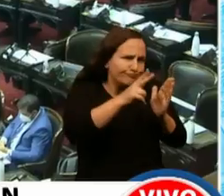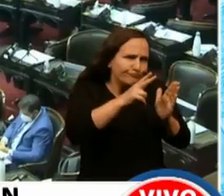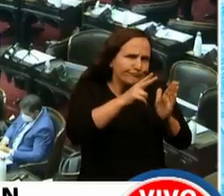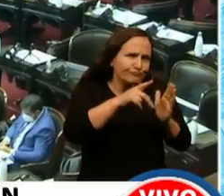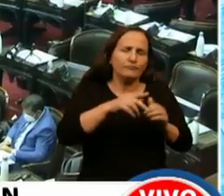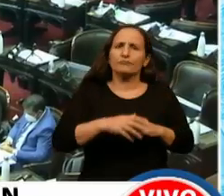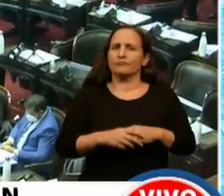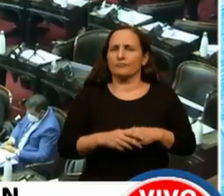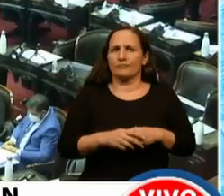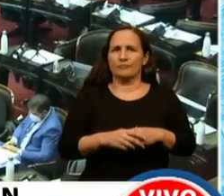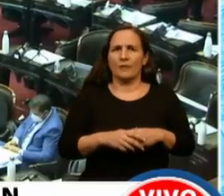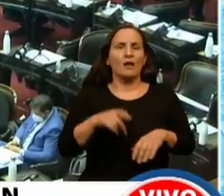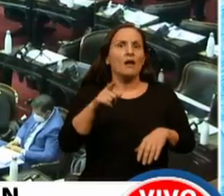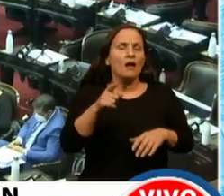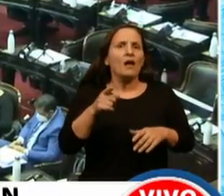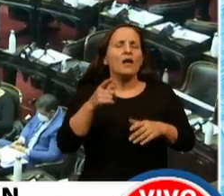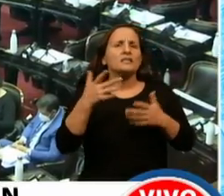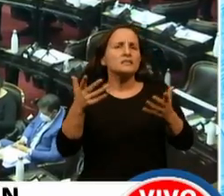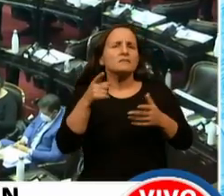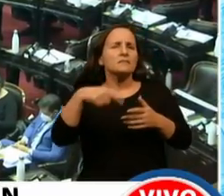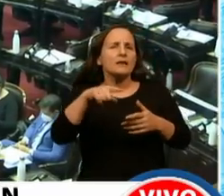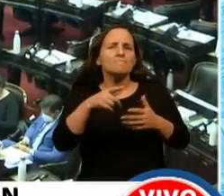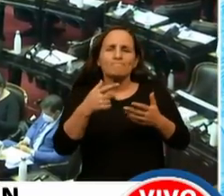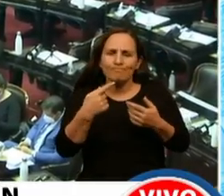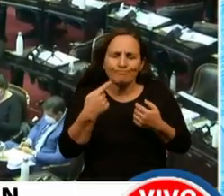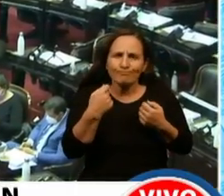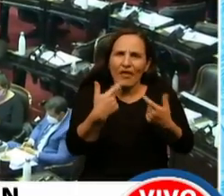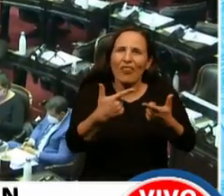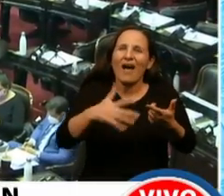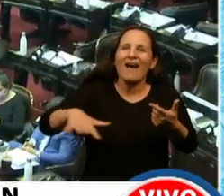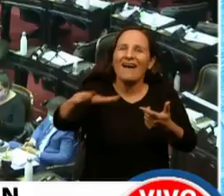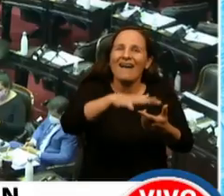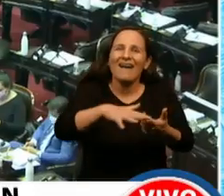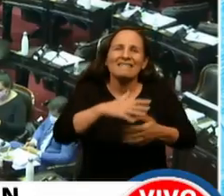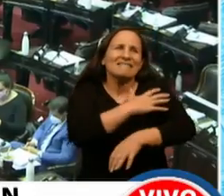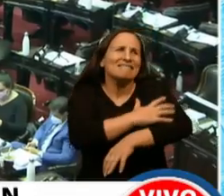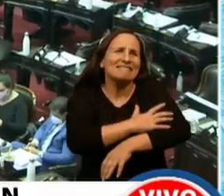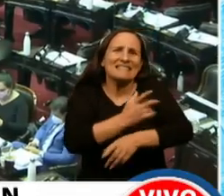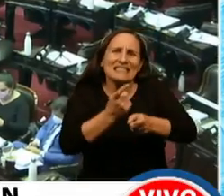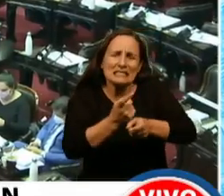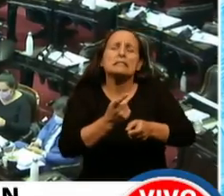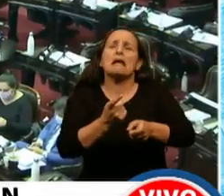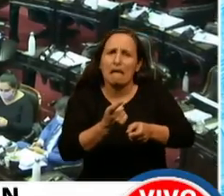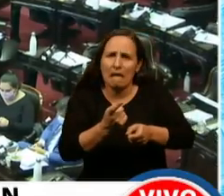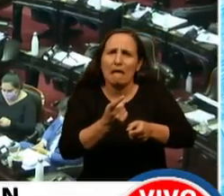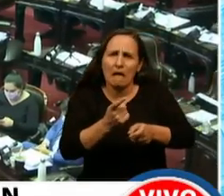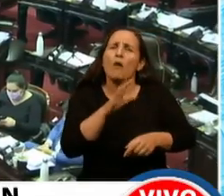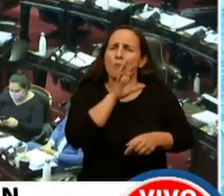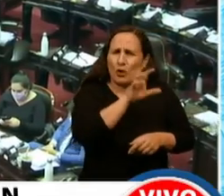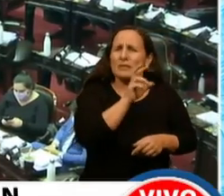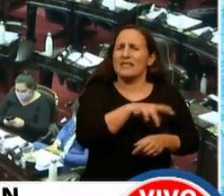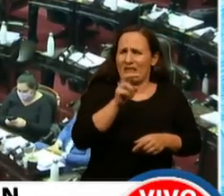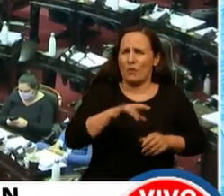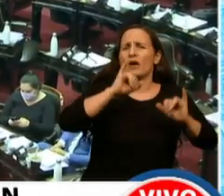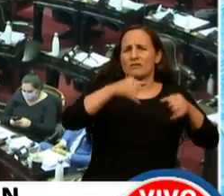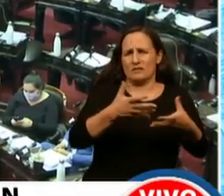estar presente con los sectores más desfavorecidos en neuquén encontrarán una provincia solidaria